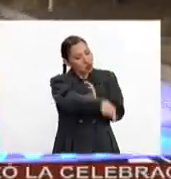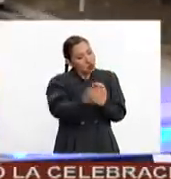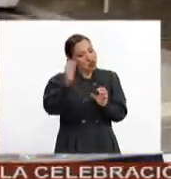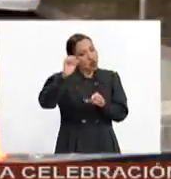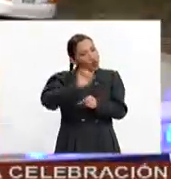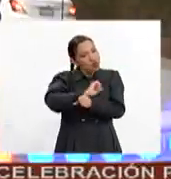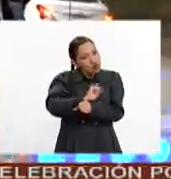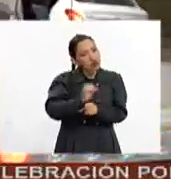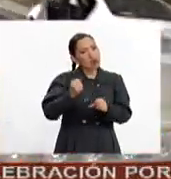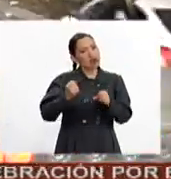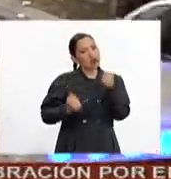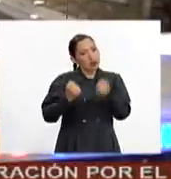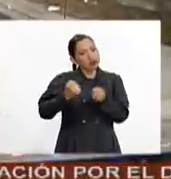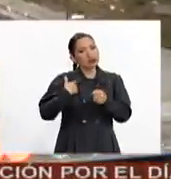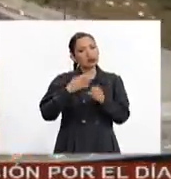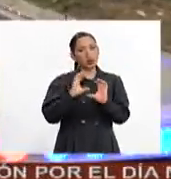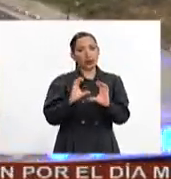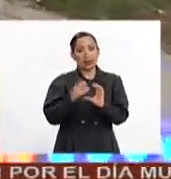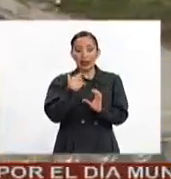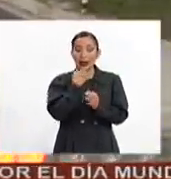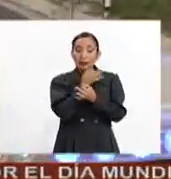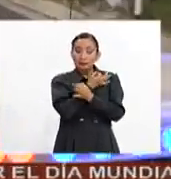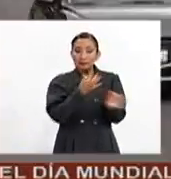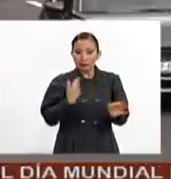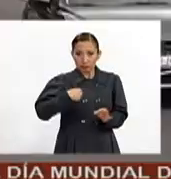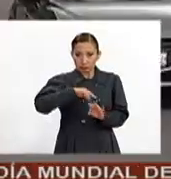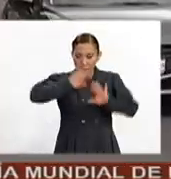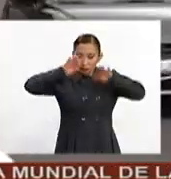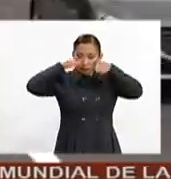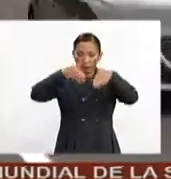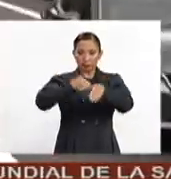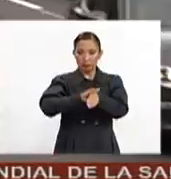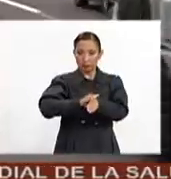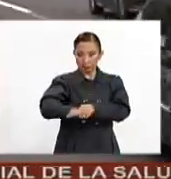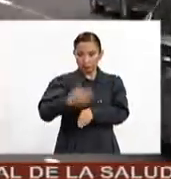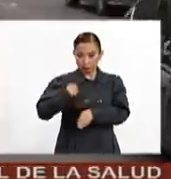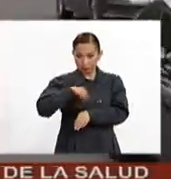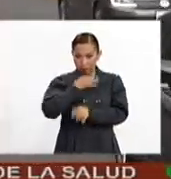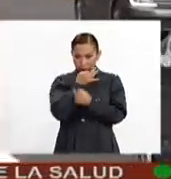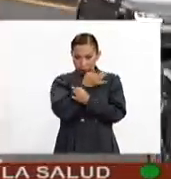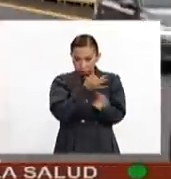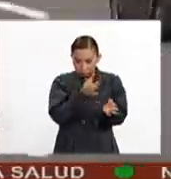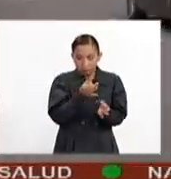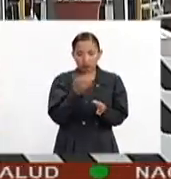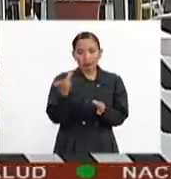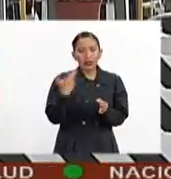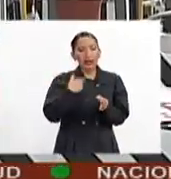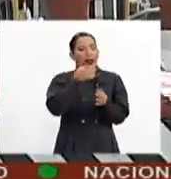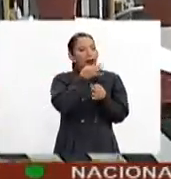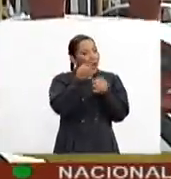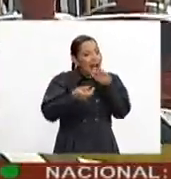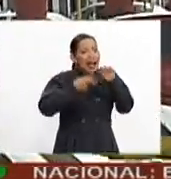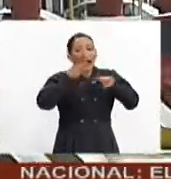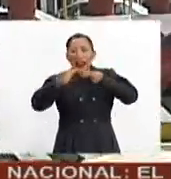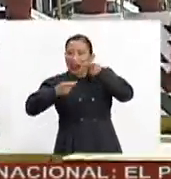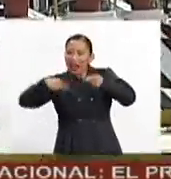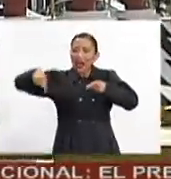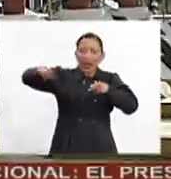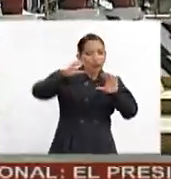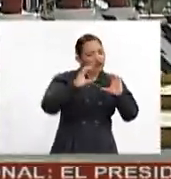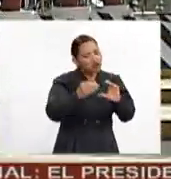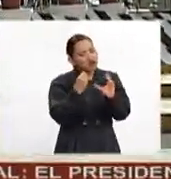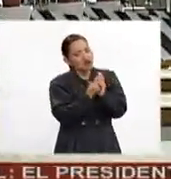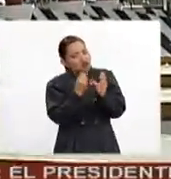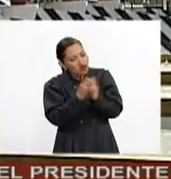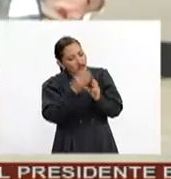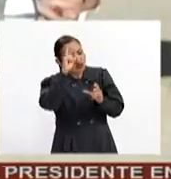vial. Los mensajes en los que nos enfocamos, nosotros realizamos campañas de seguridad vial por